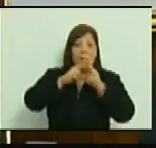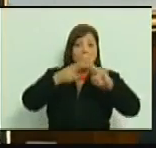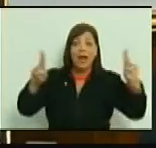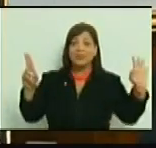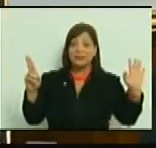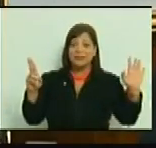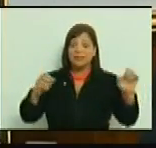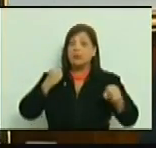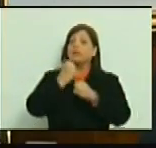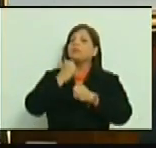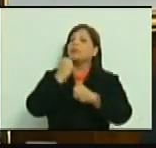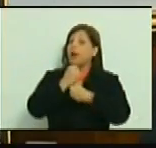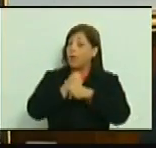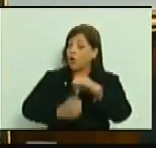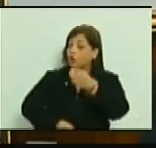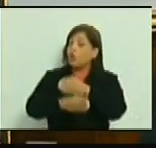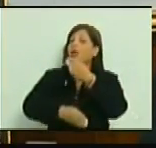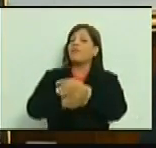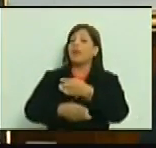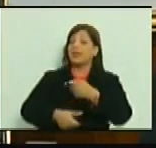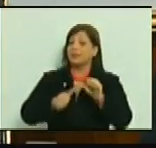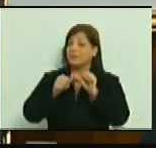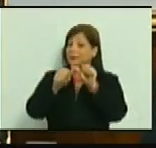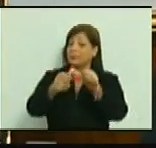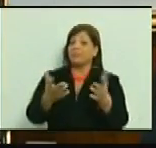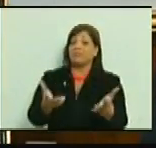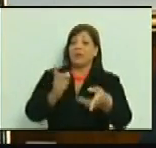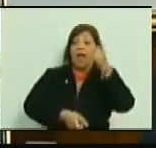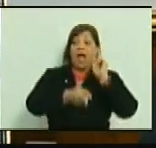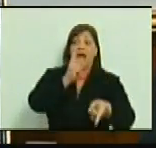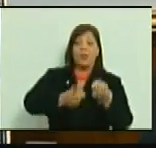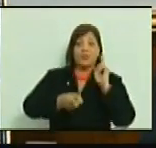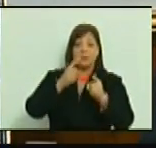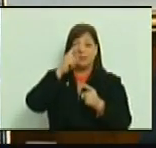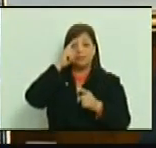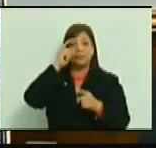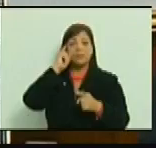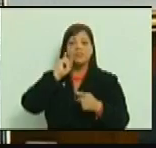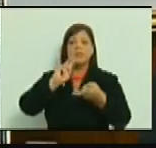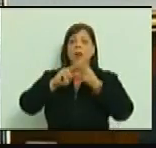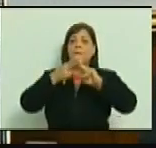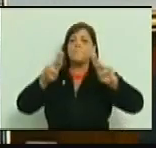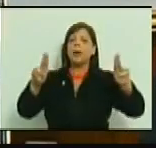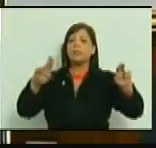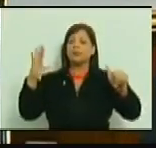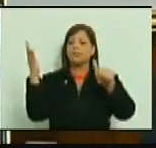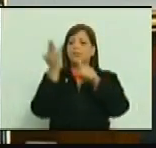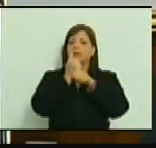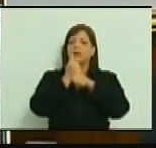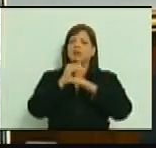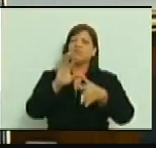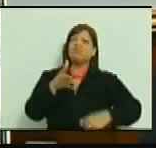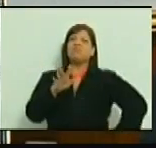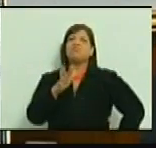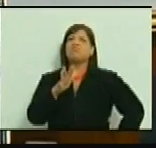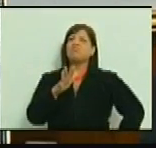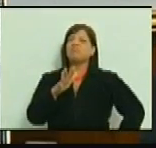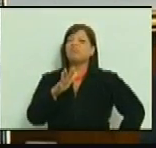que es una tarea inconclusa todavía. Para muchos la paz conquistada era una especie de